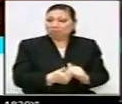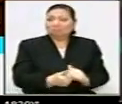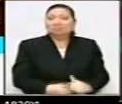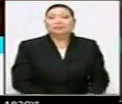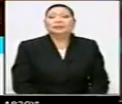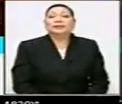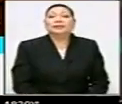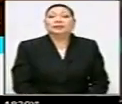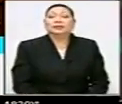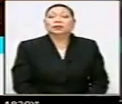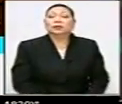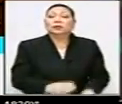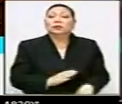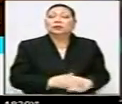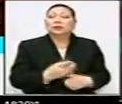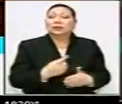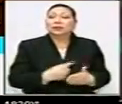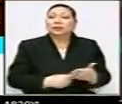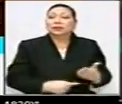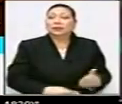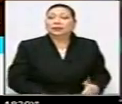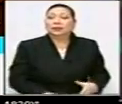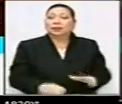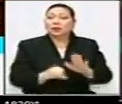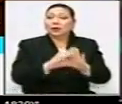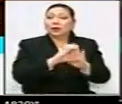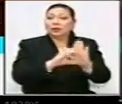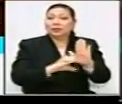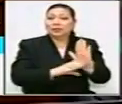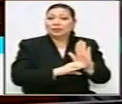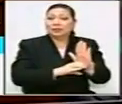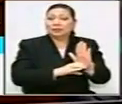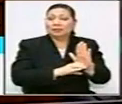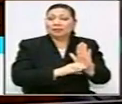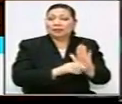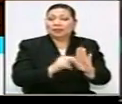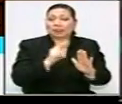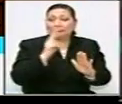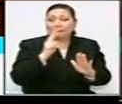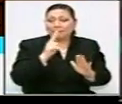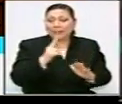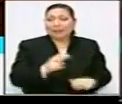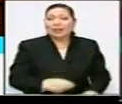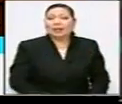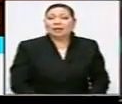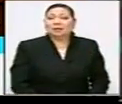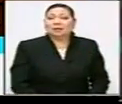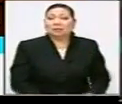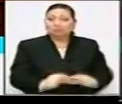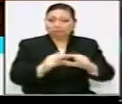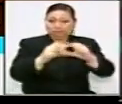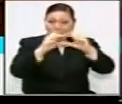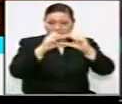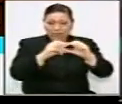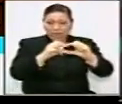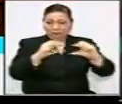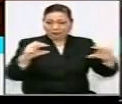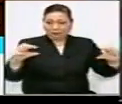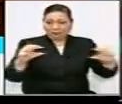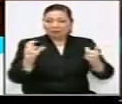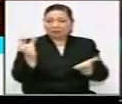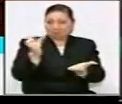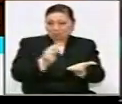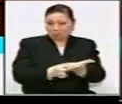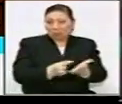modificaciones correspondientes a la Constitución Política del Perú, un párrafo que diga lo siguiente,